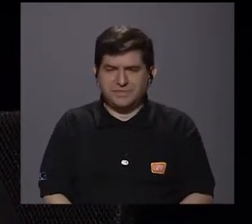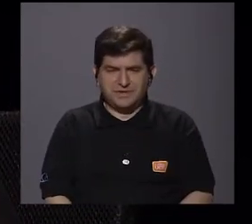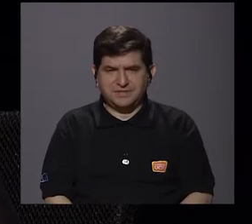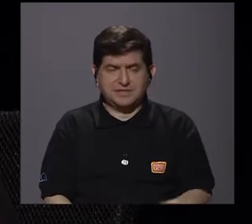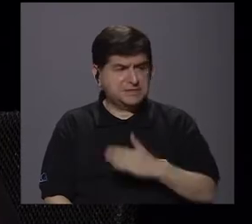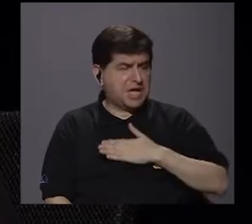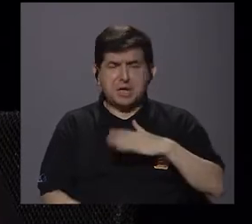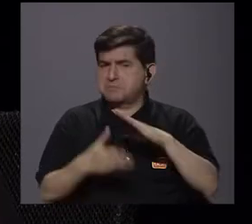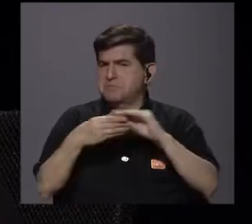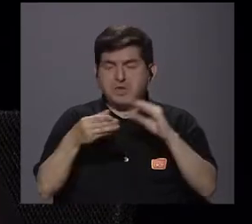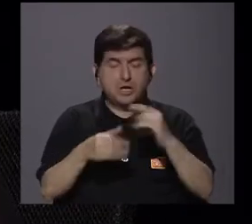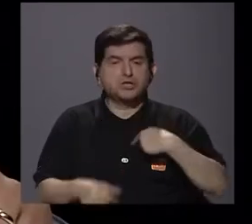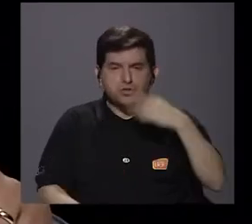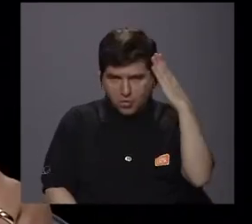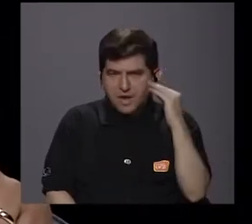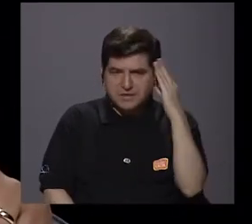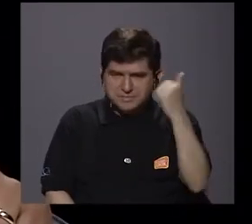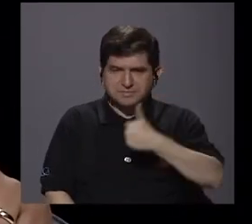contó nadie. Lo viví yo.